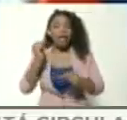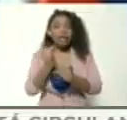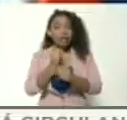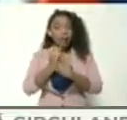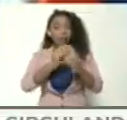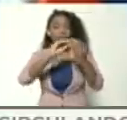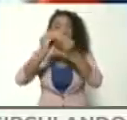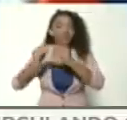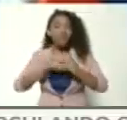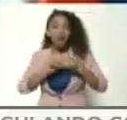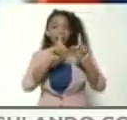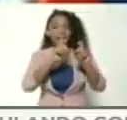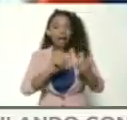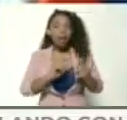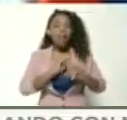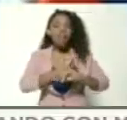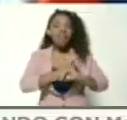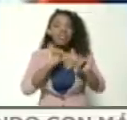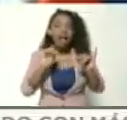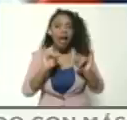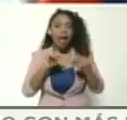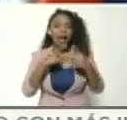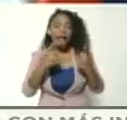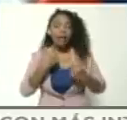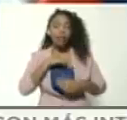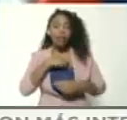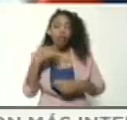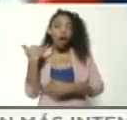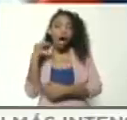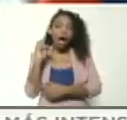examen preliminar en el que nos hallamos.